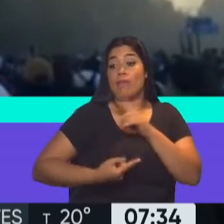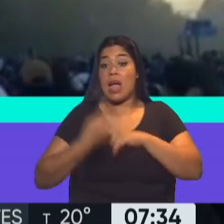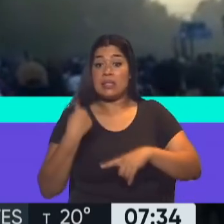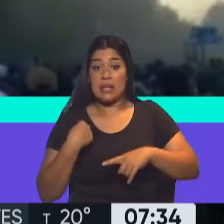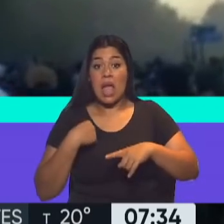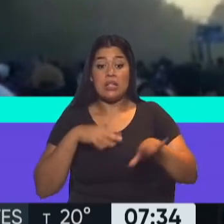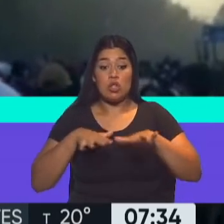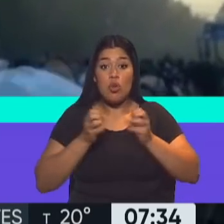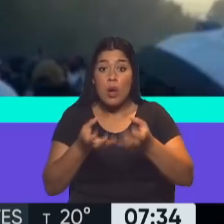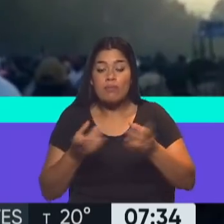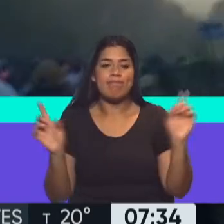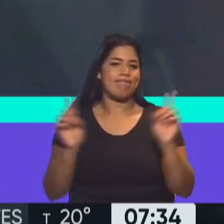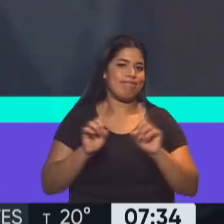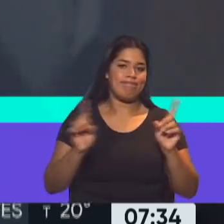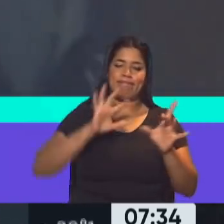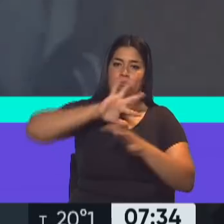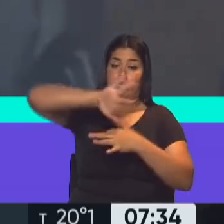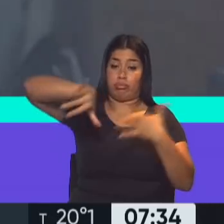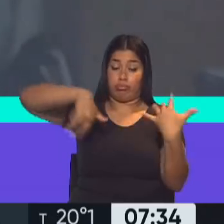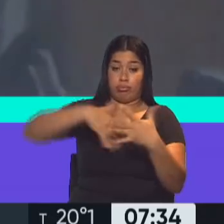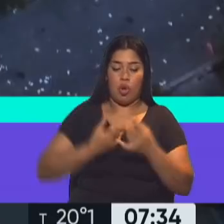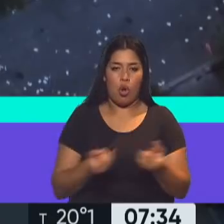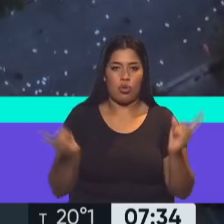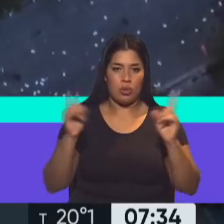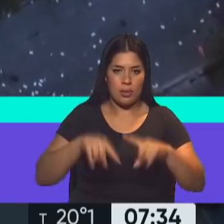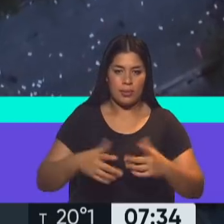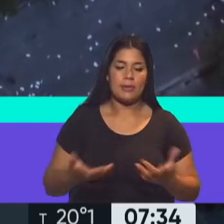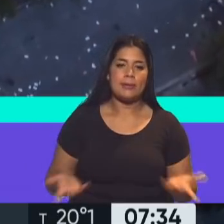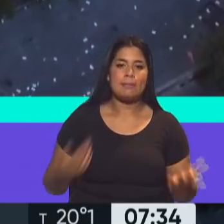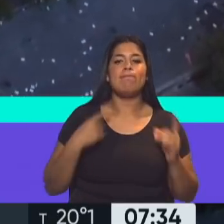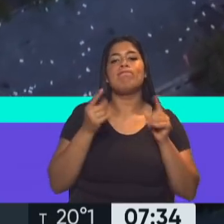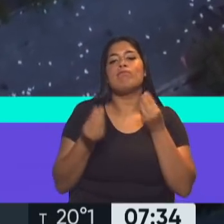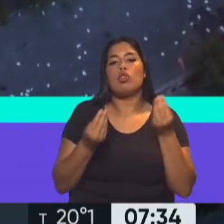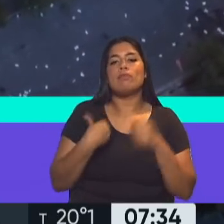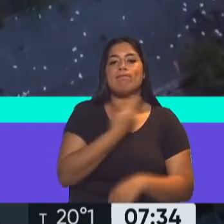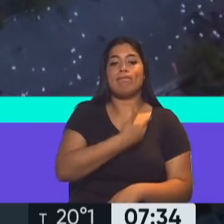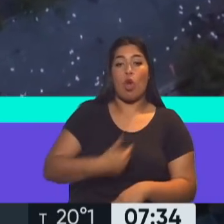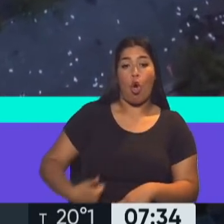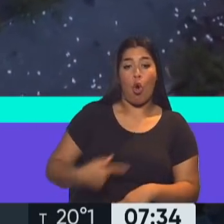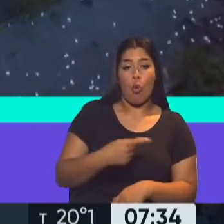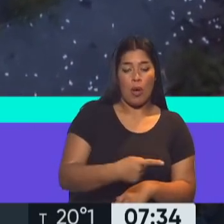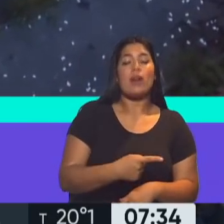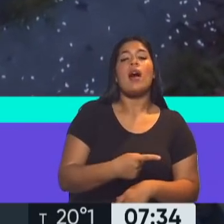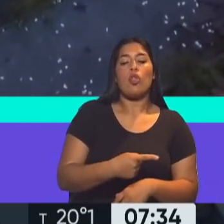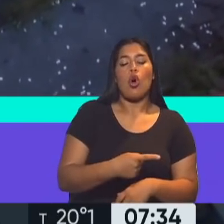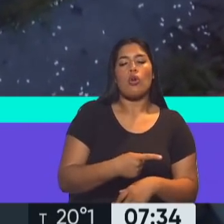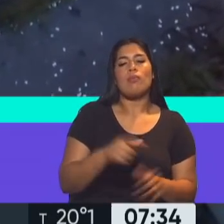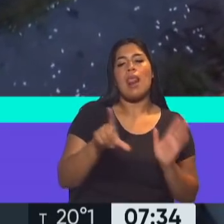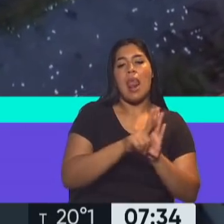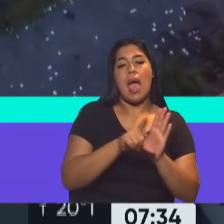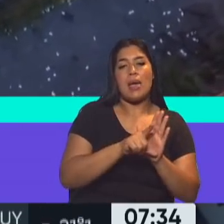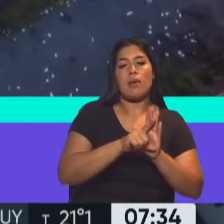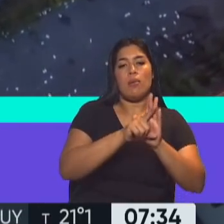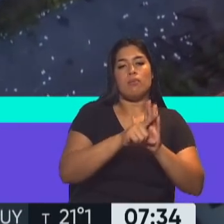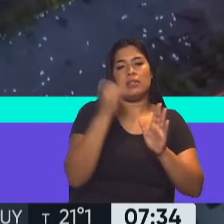situación, volvió a descontrolarse, luego de que el gobernador Mariano Arcioni promulgara la ley en horas de la tarde.